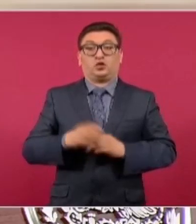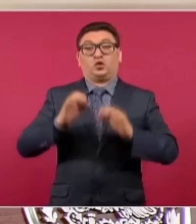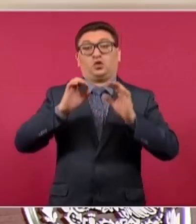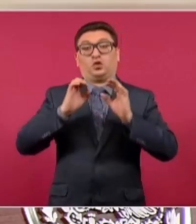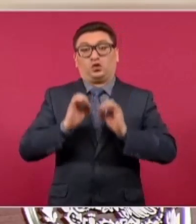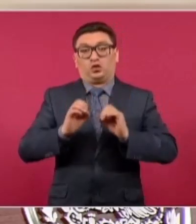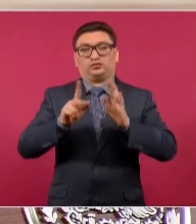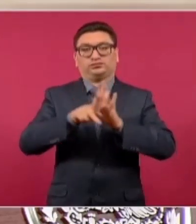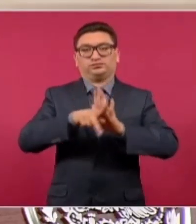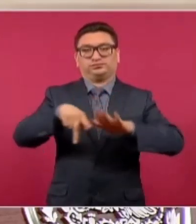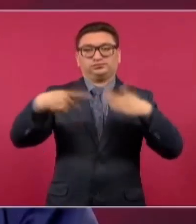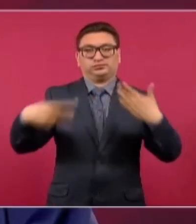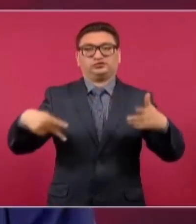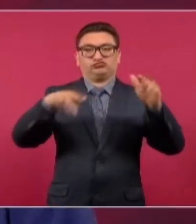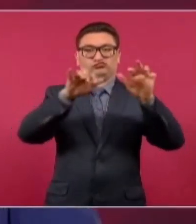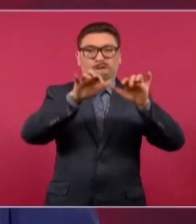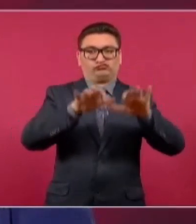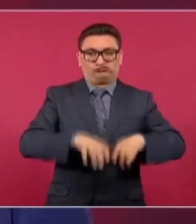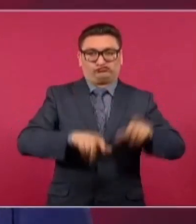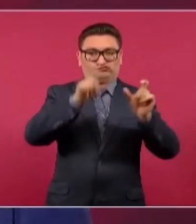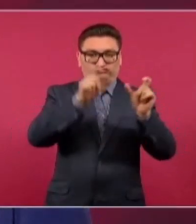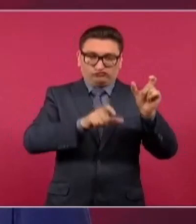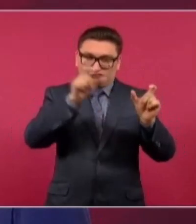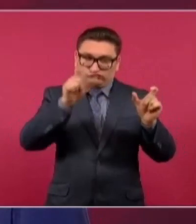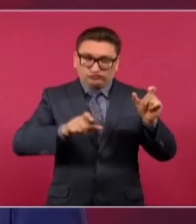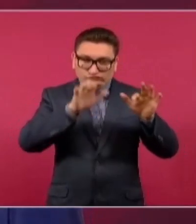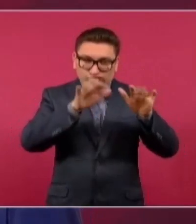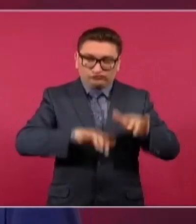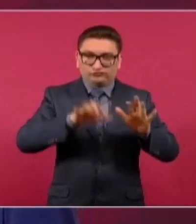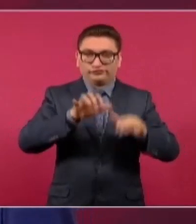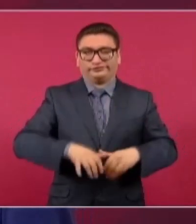columnistas de los periódicos.